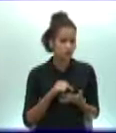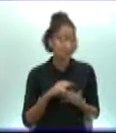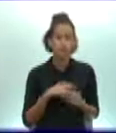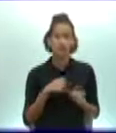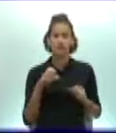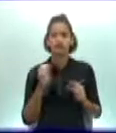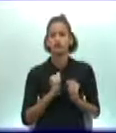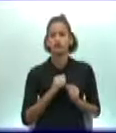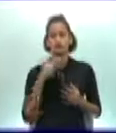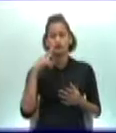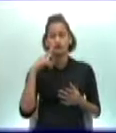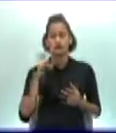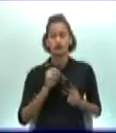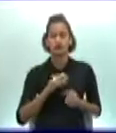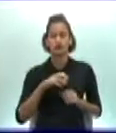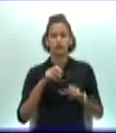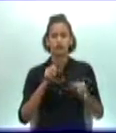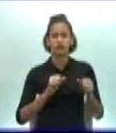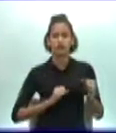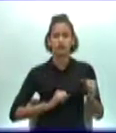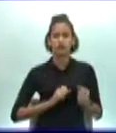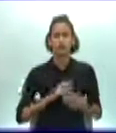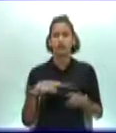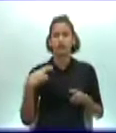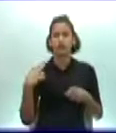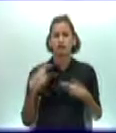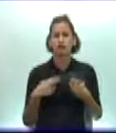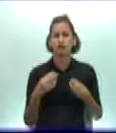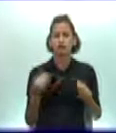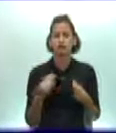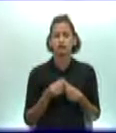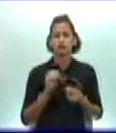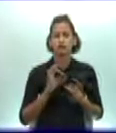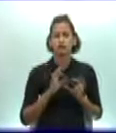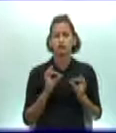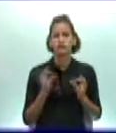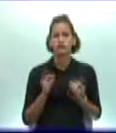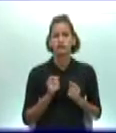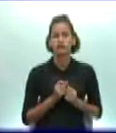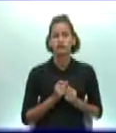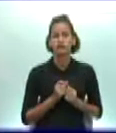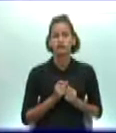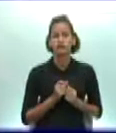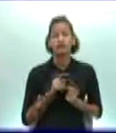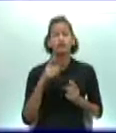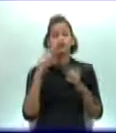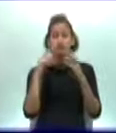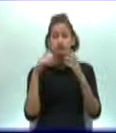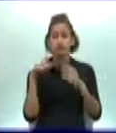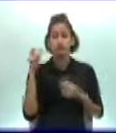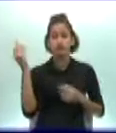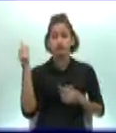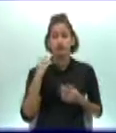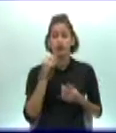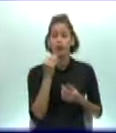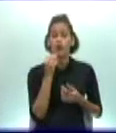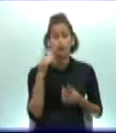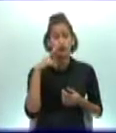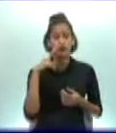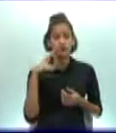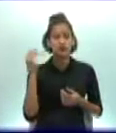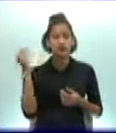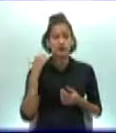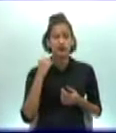contorno elaborado previamente de conjunto con sus familiares. Es importante que sepan que para localizar los